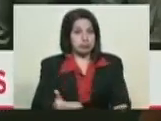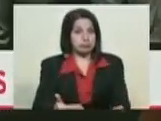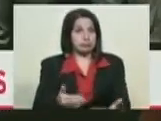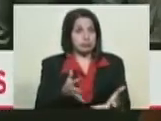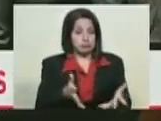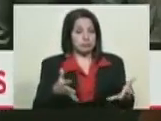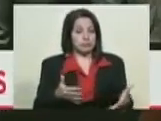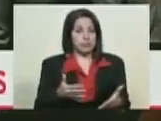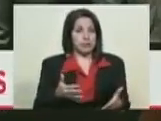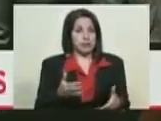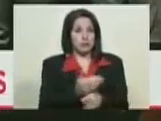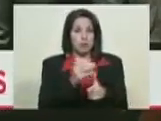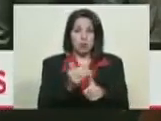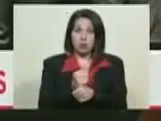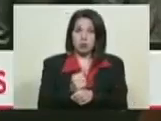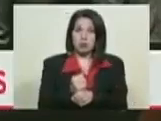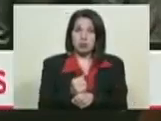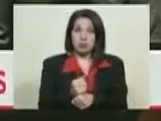que hemos obtenido?